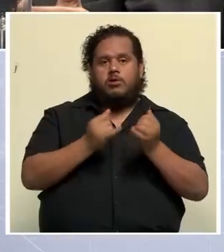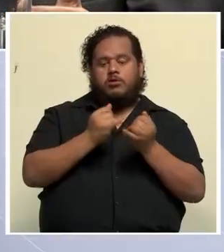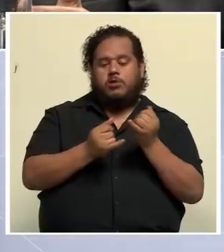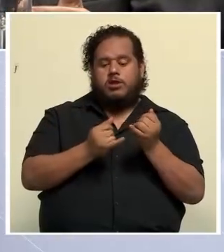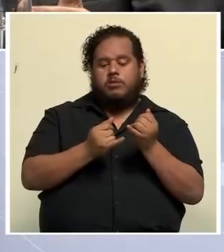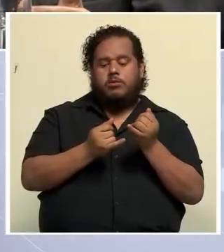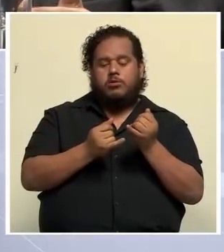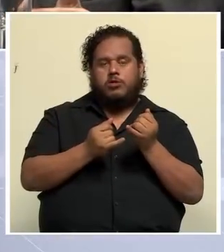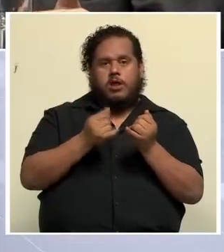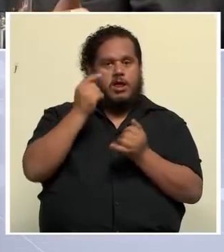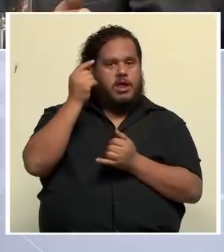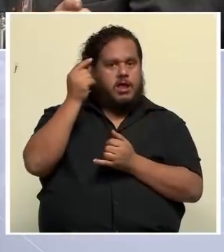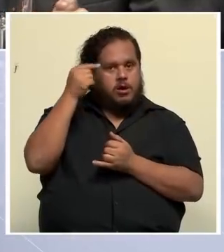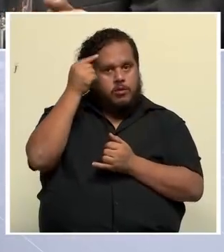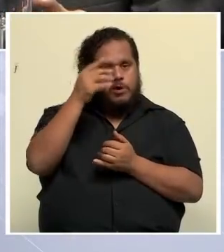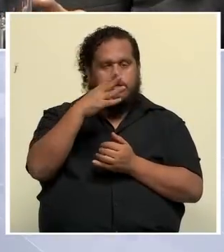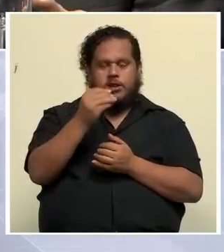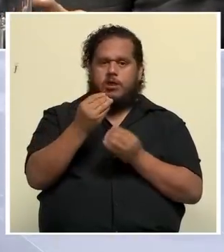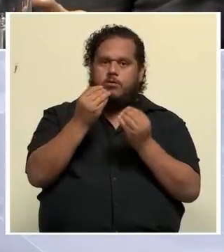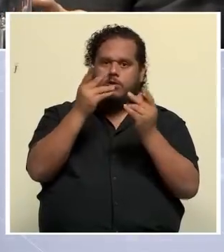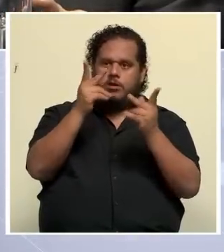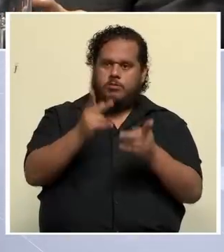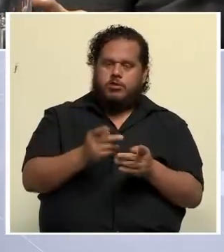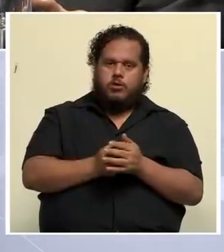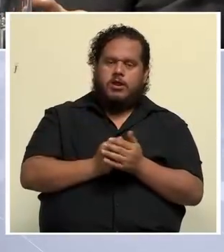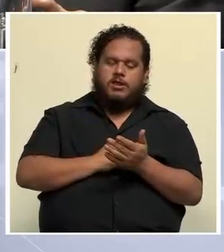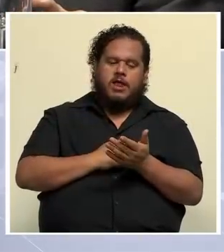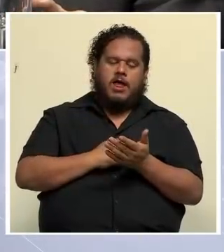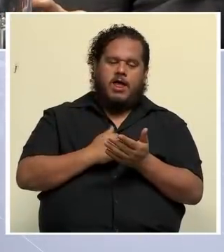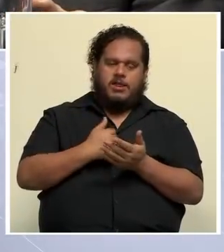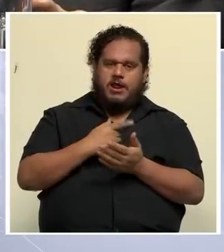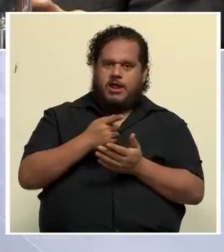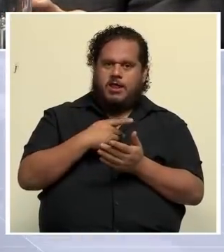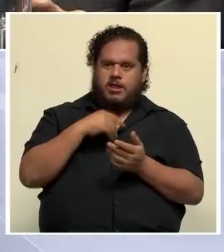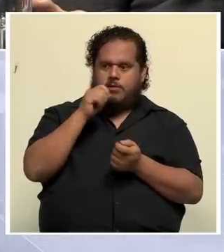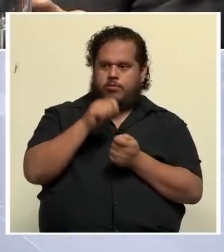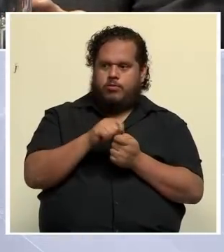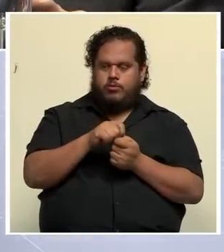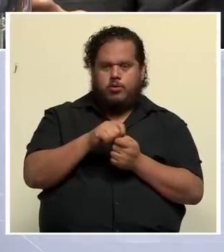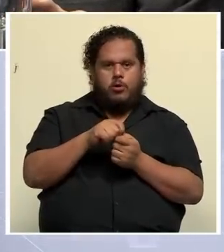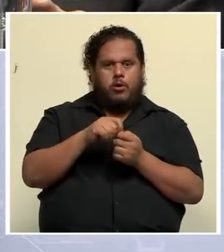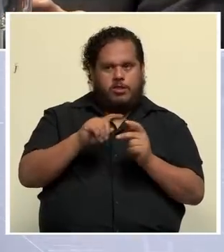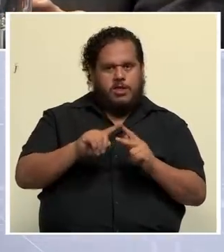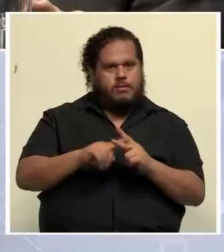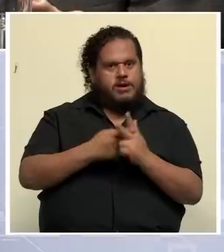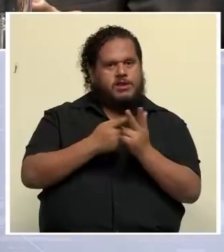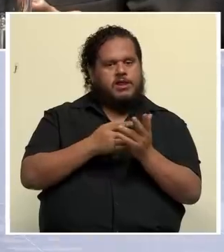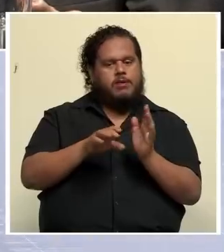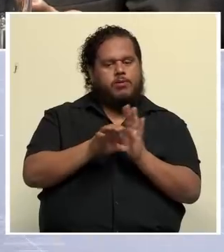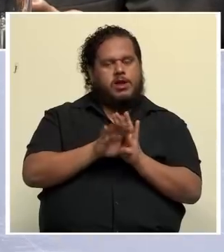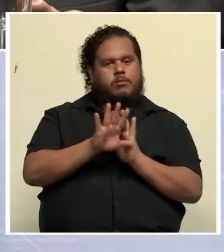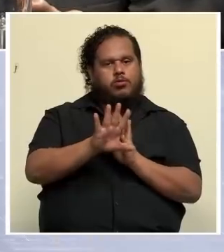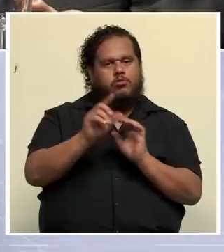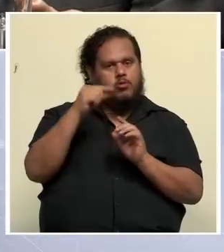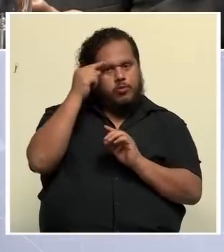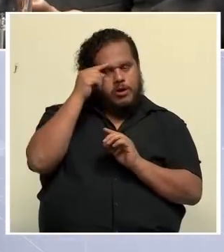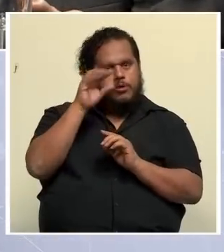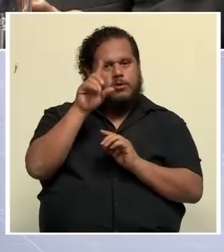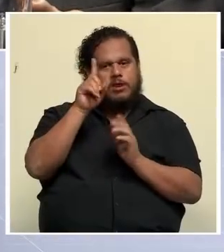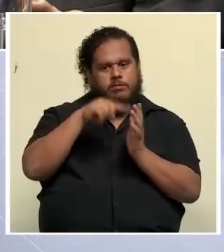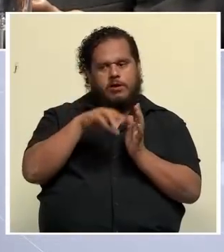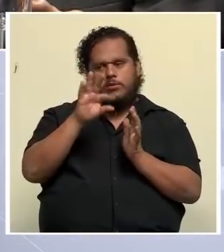gobiernos, y mucha gente marca ese punto de partida cuando habla de los últimos gobiernos, como el gobierno suyo del